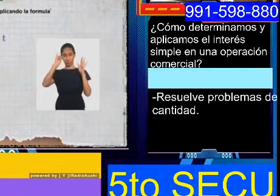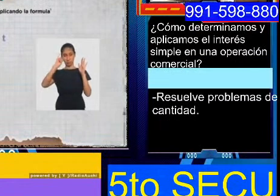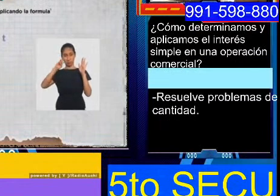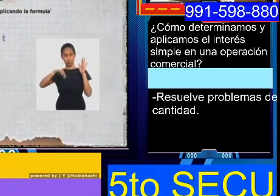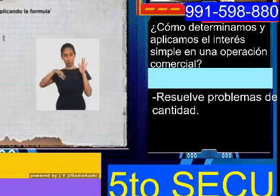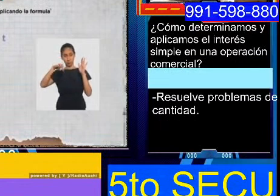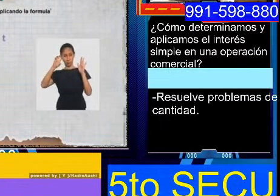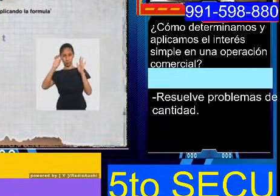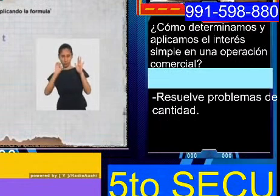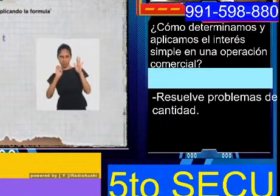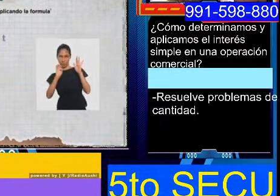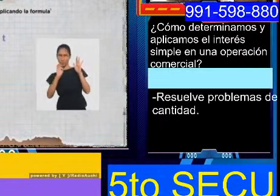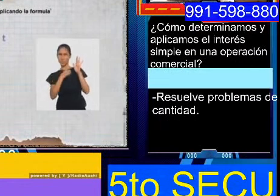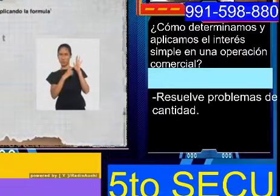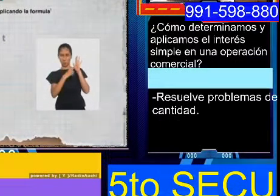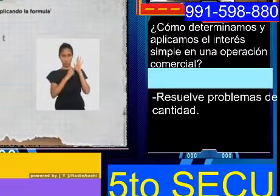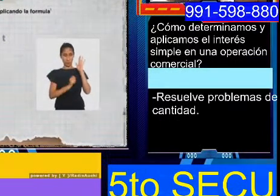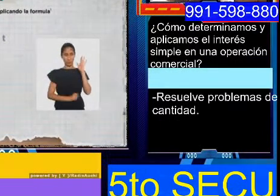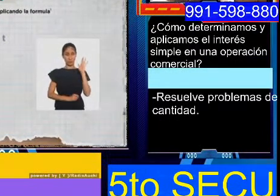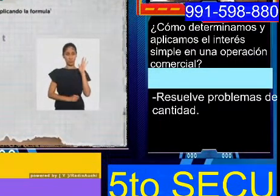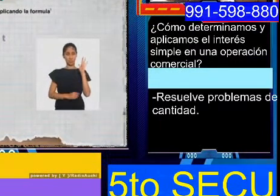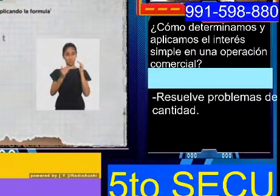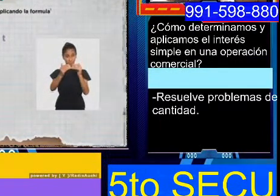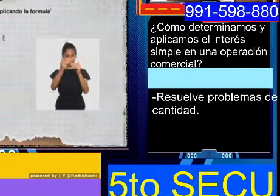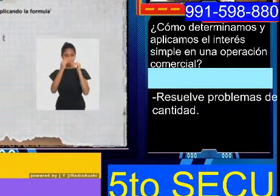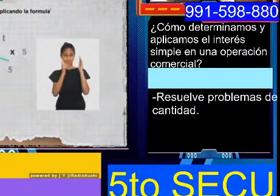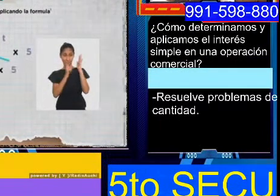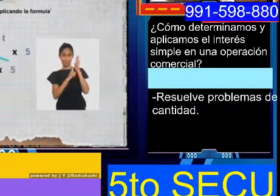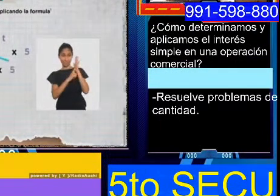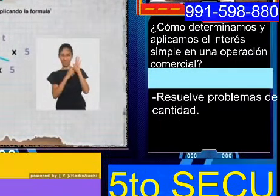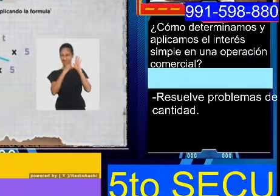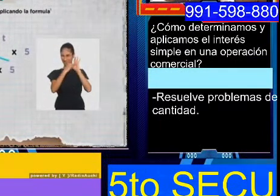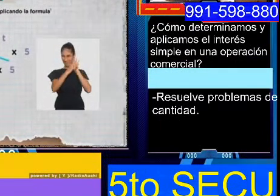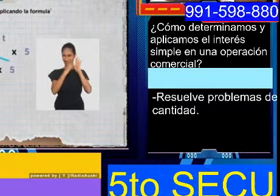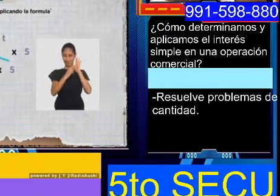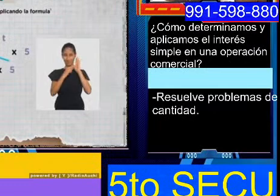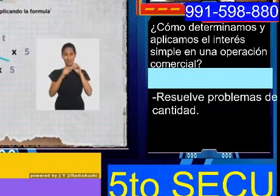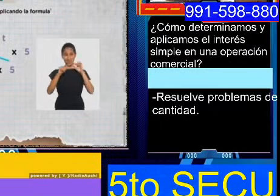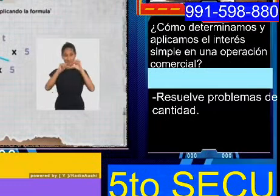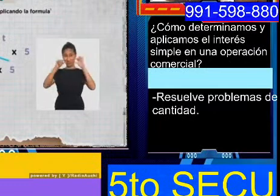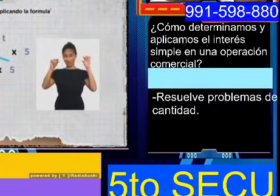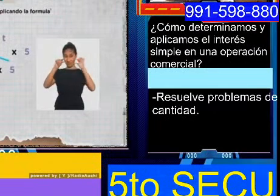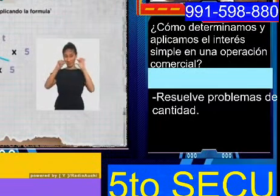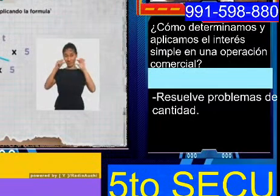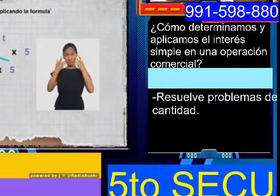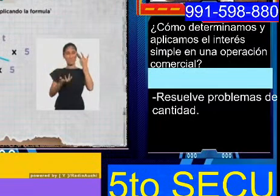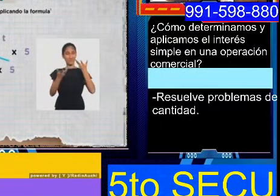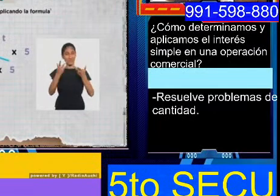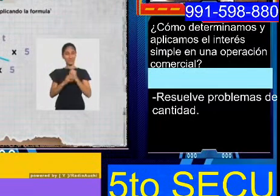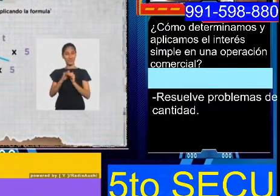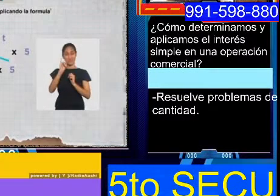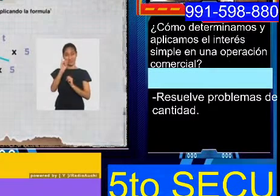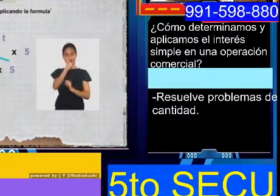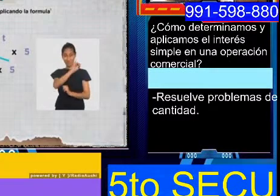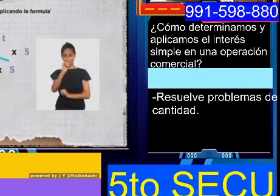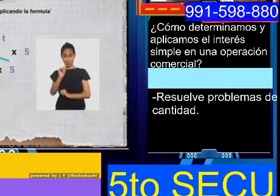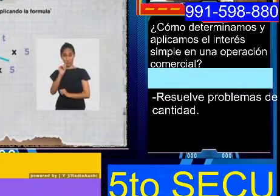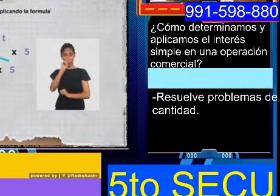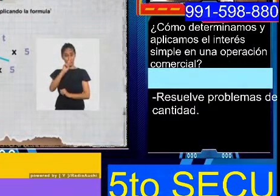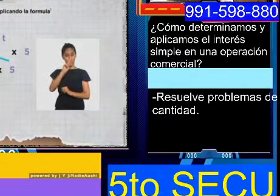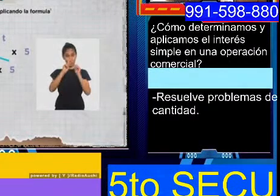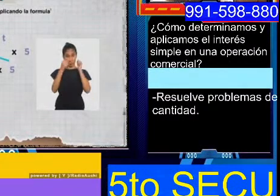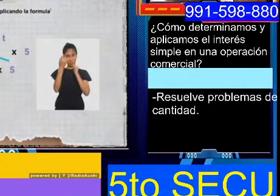el rédito por el tiempo. Reemplazando sus valores y realizando las operaciones